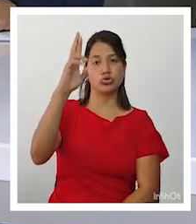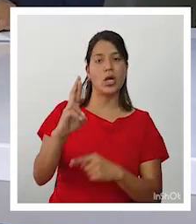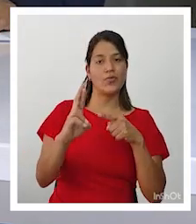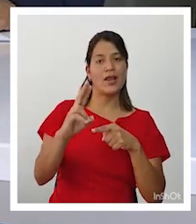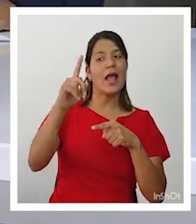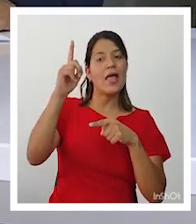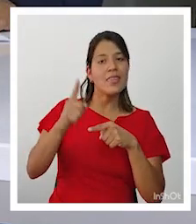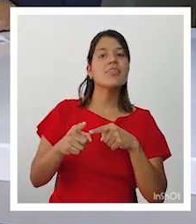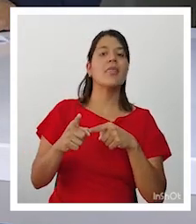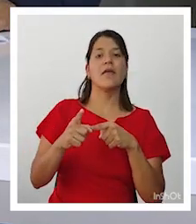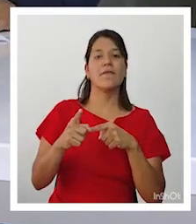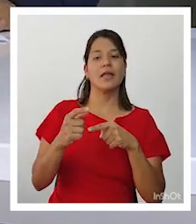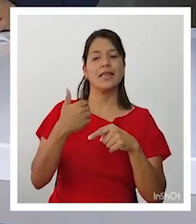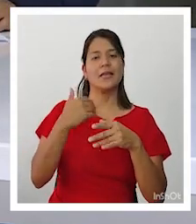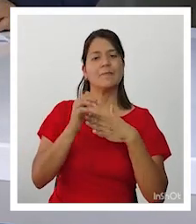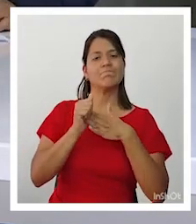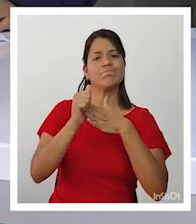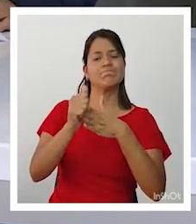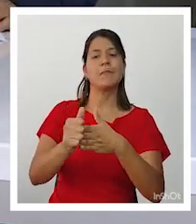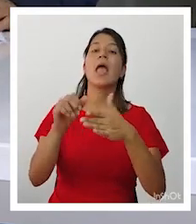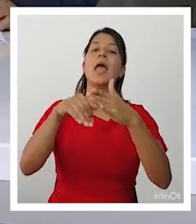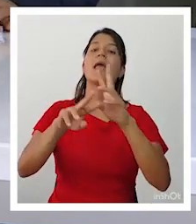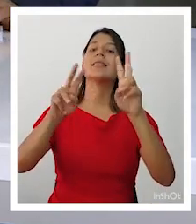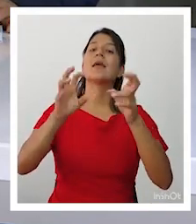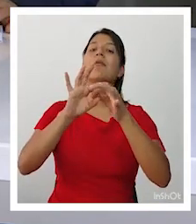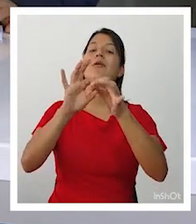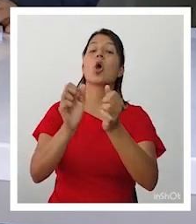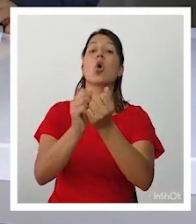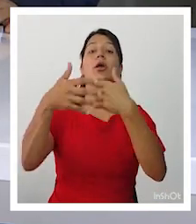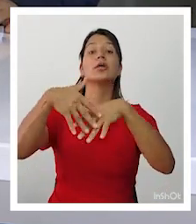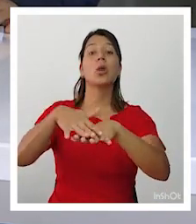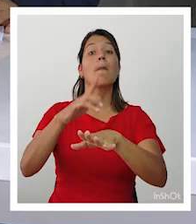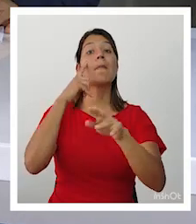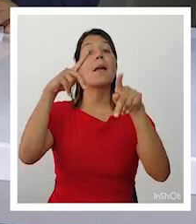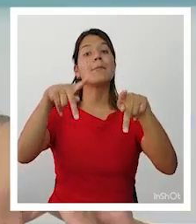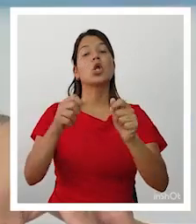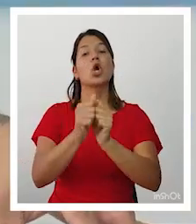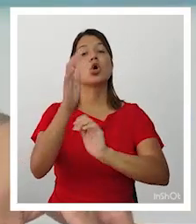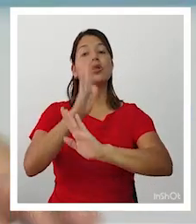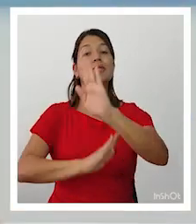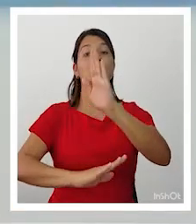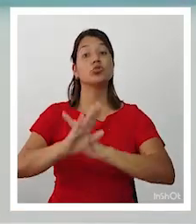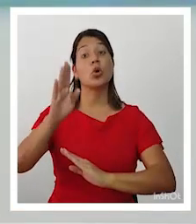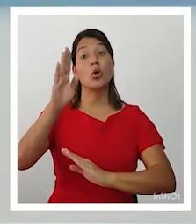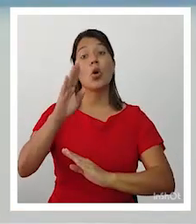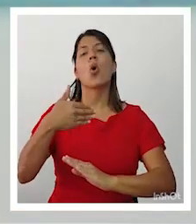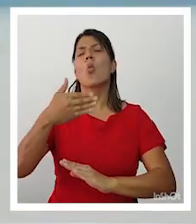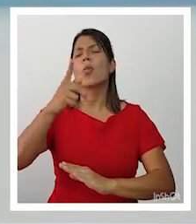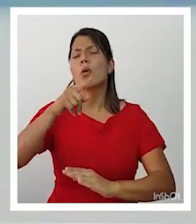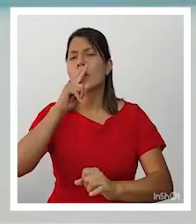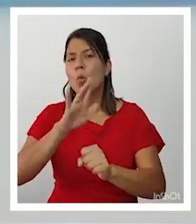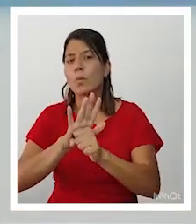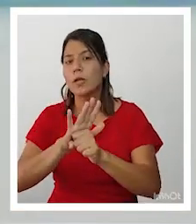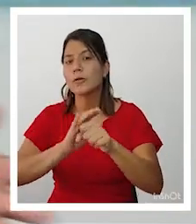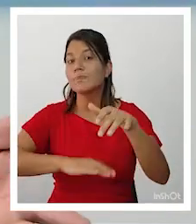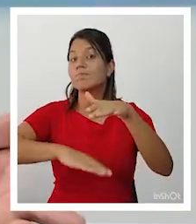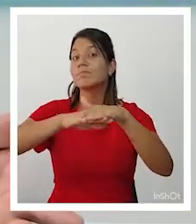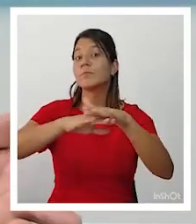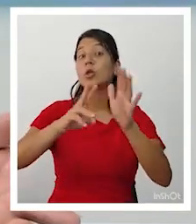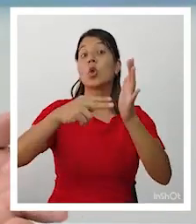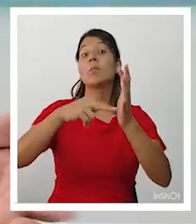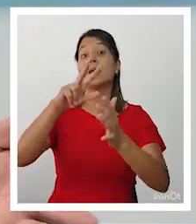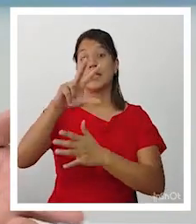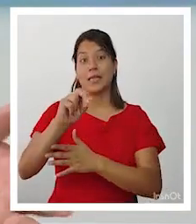mundial en temas de inclusión para las personas con discapacidad para el 2030. Entonces de ahí es donde estamos